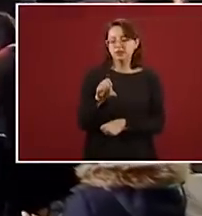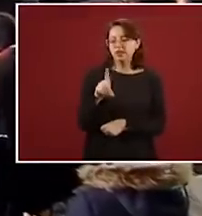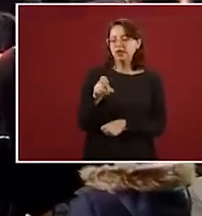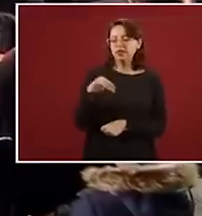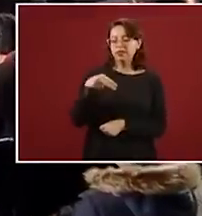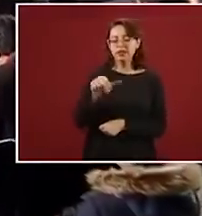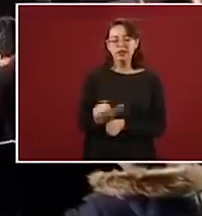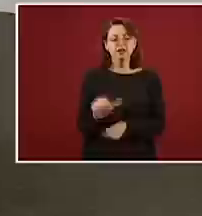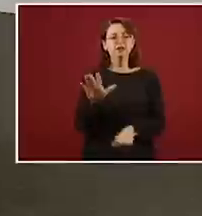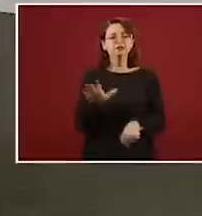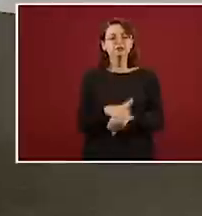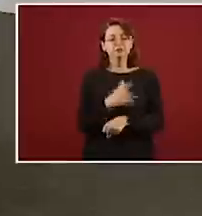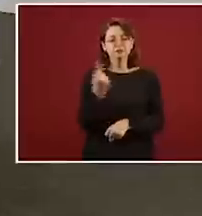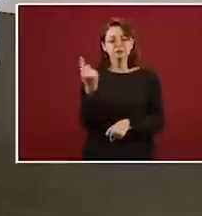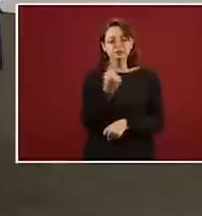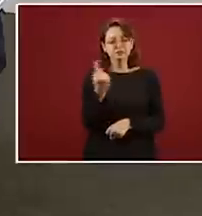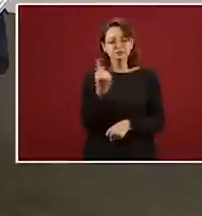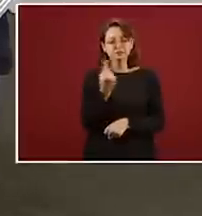ellos